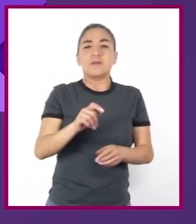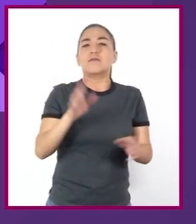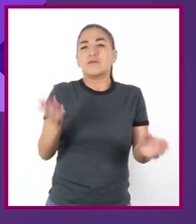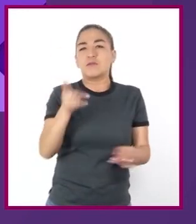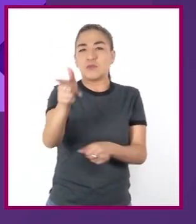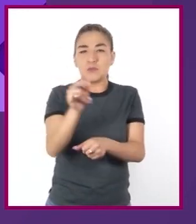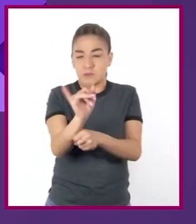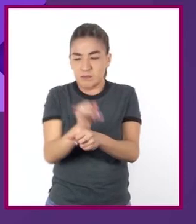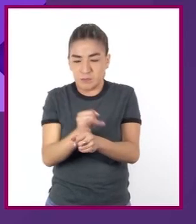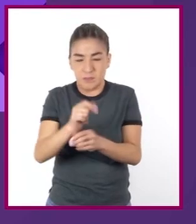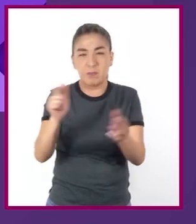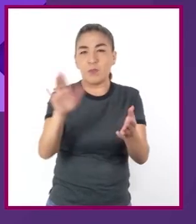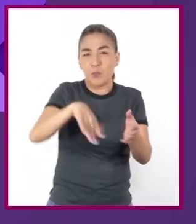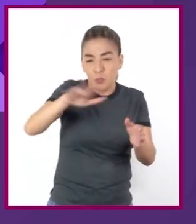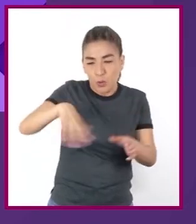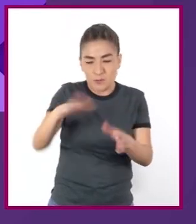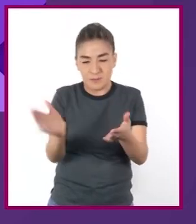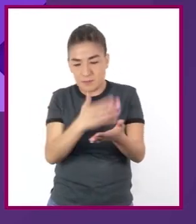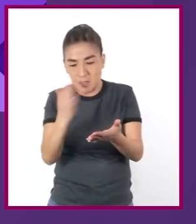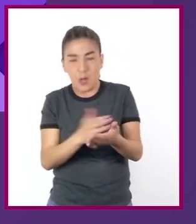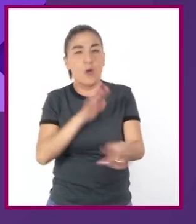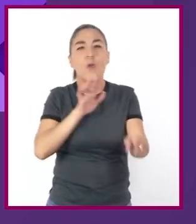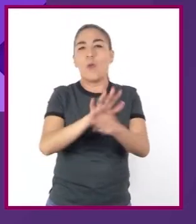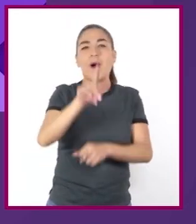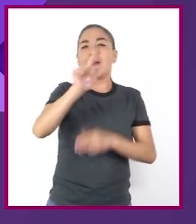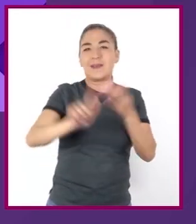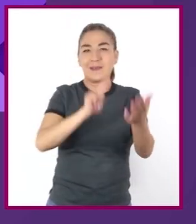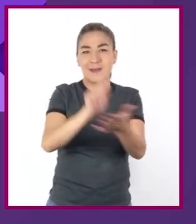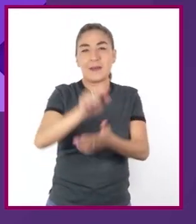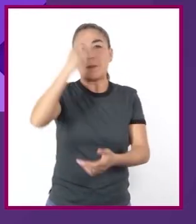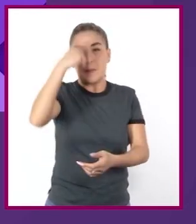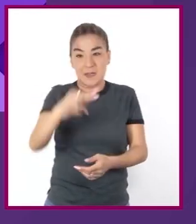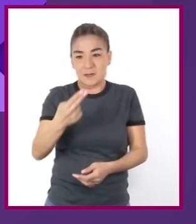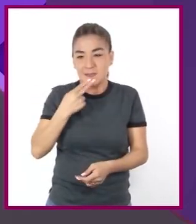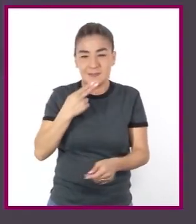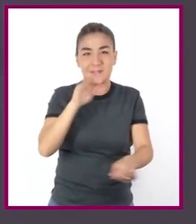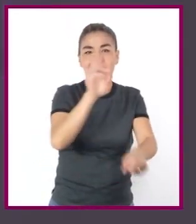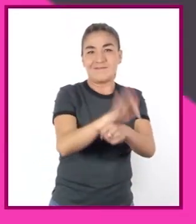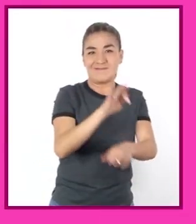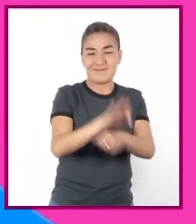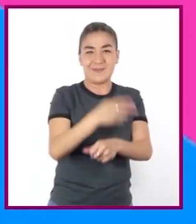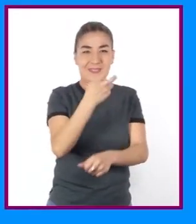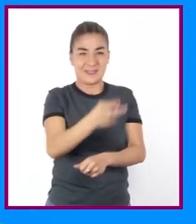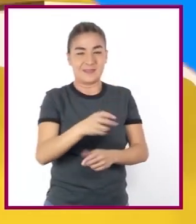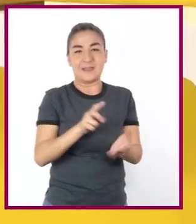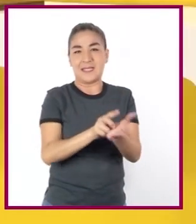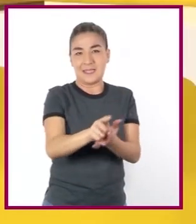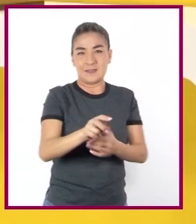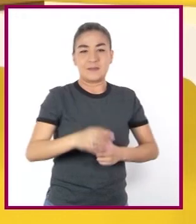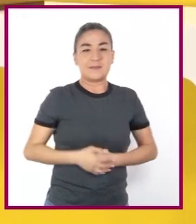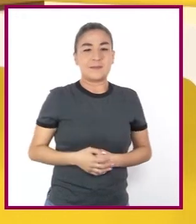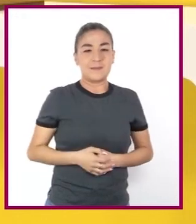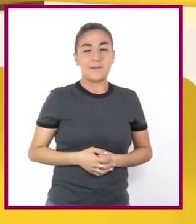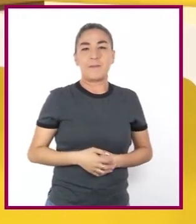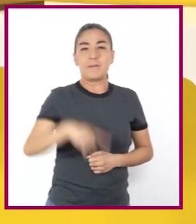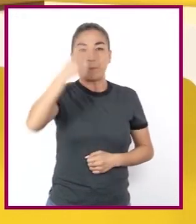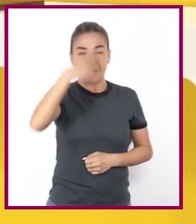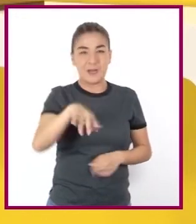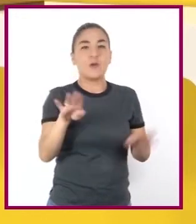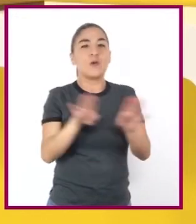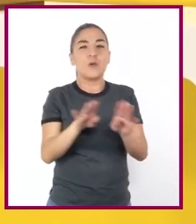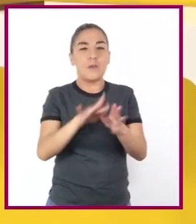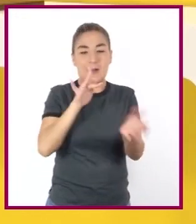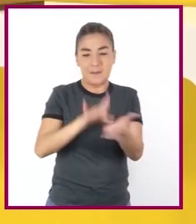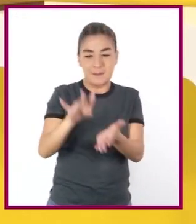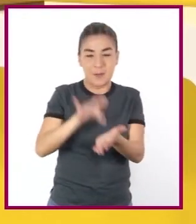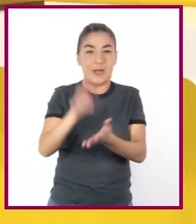escriban qué leyes servirían para proteger los derechos en esos casos. Para favorecer el ejercicio